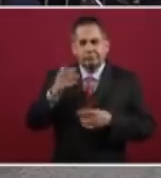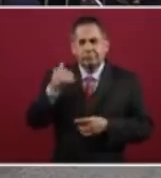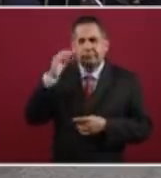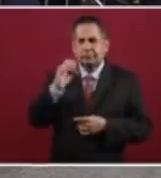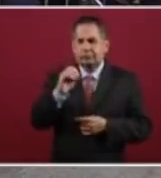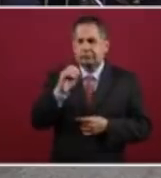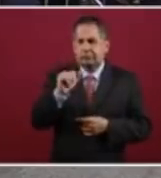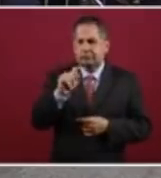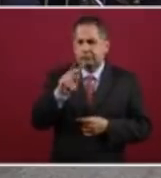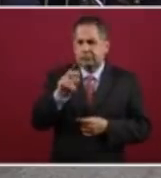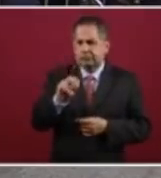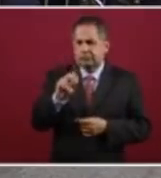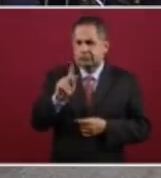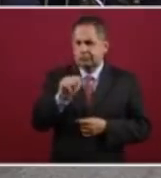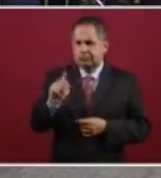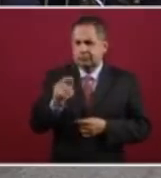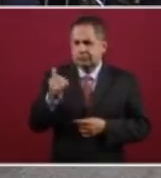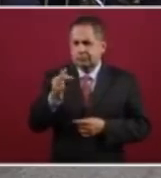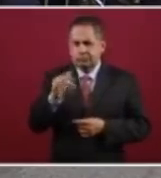Fuentes.